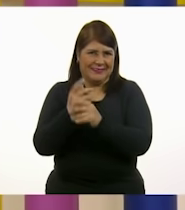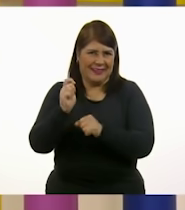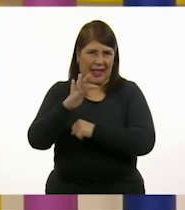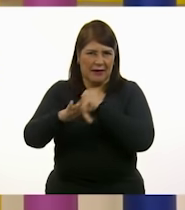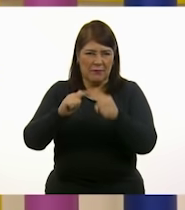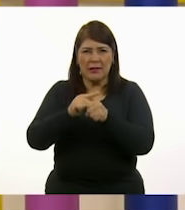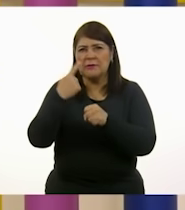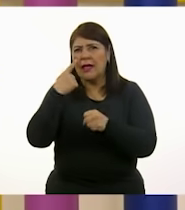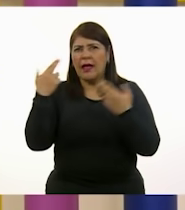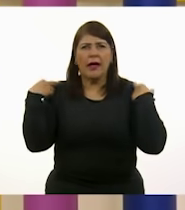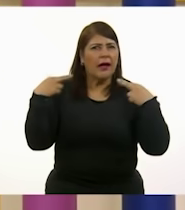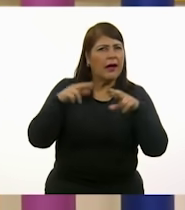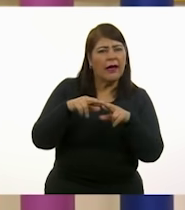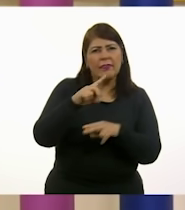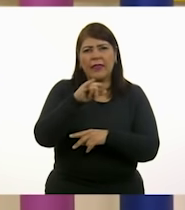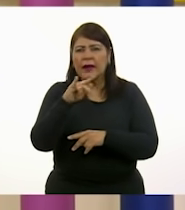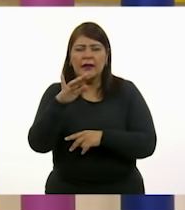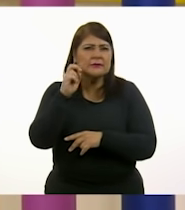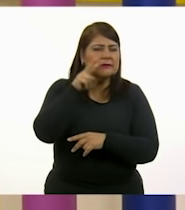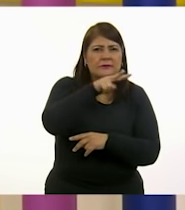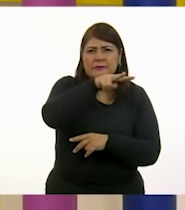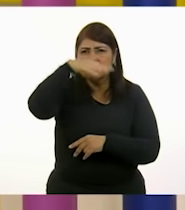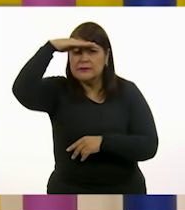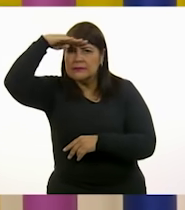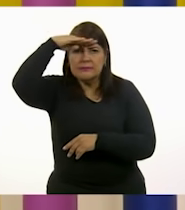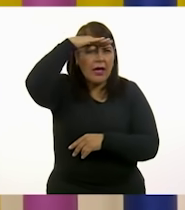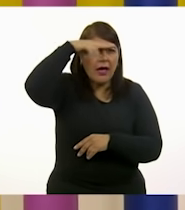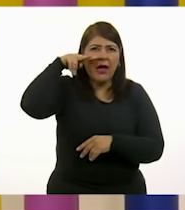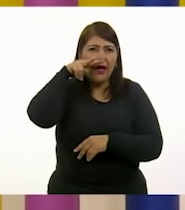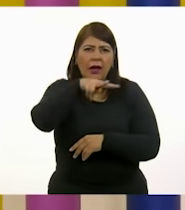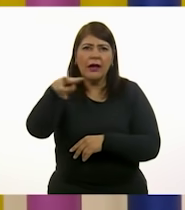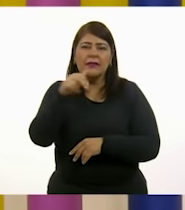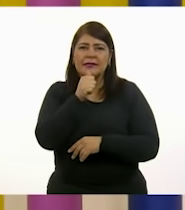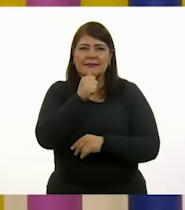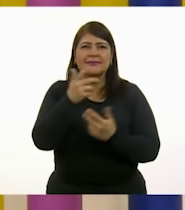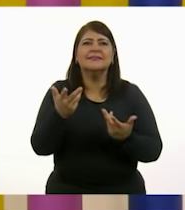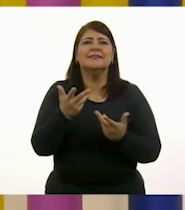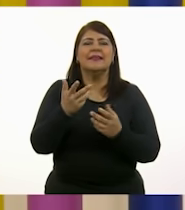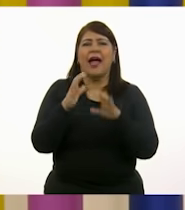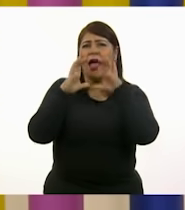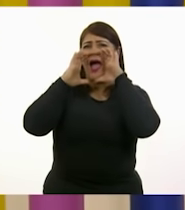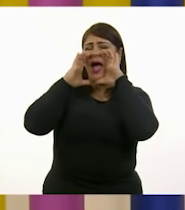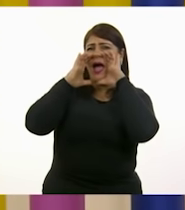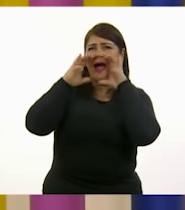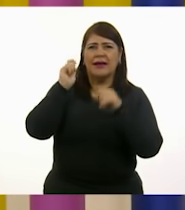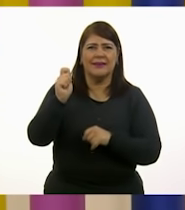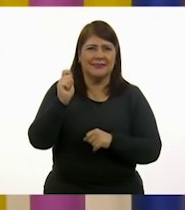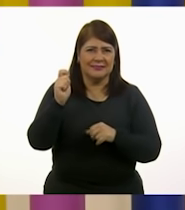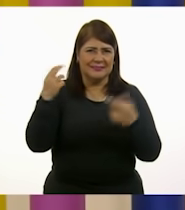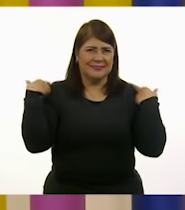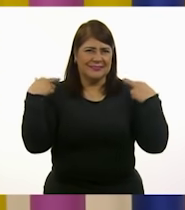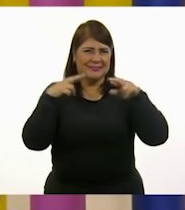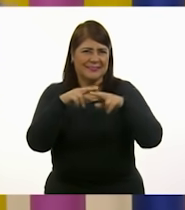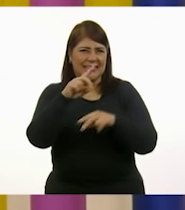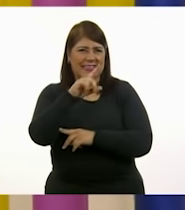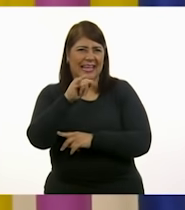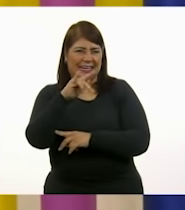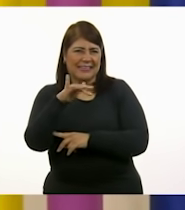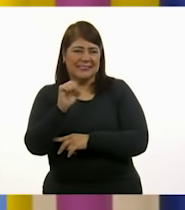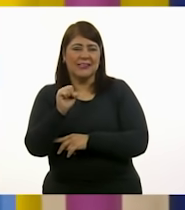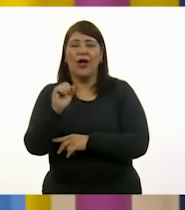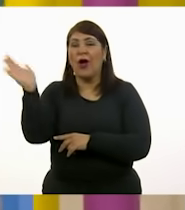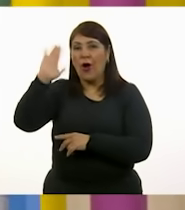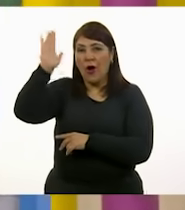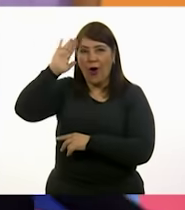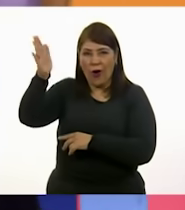Danis, ¿dónde está? Profe Danis, no lo veo. Vamos a gritarle todos juntos. ¡Profe Danis! ¡Hola, Pepe! ¿Cómo está,